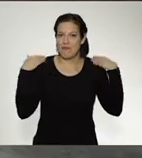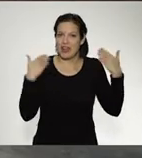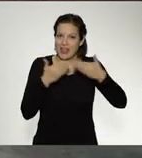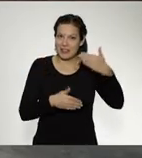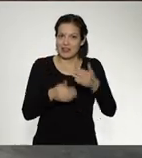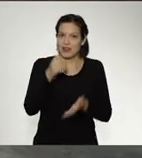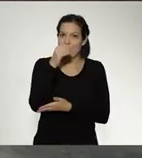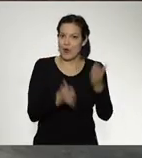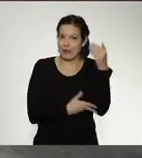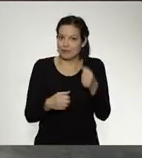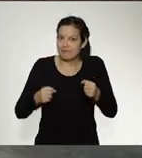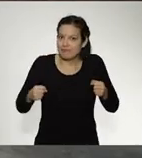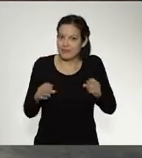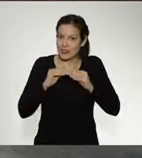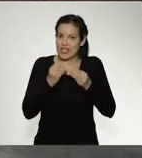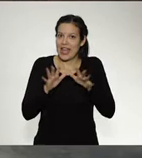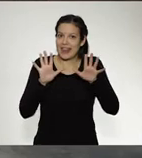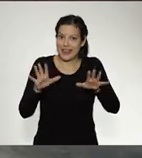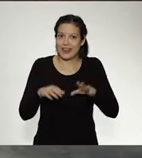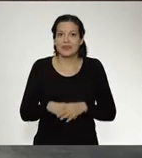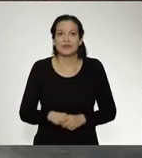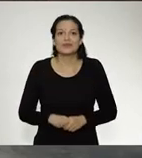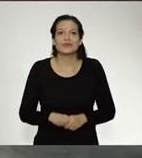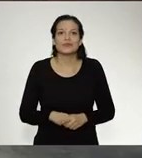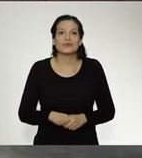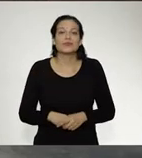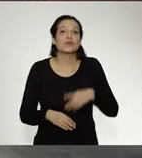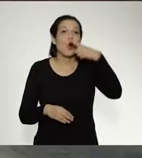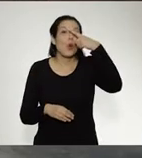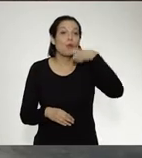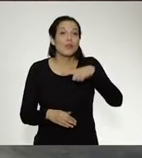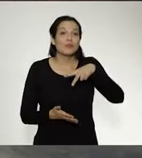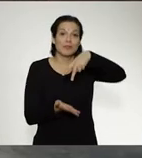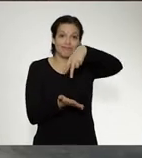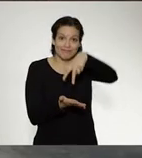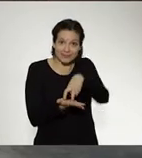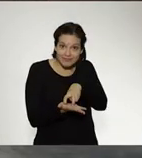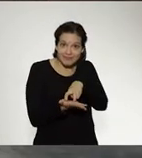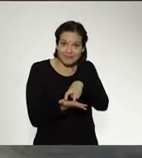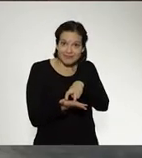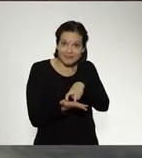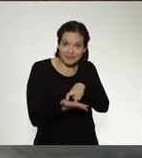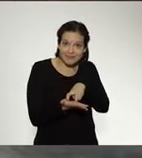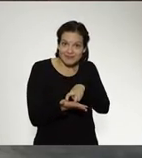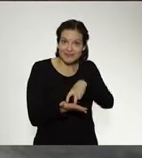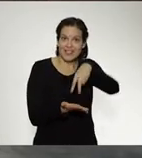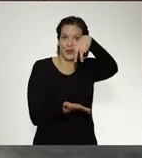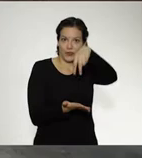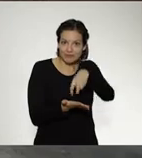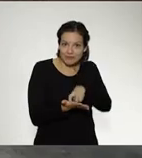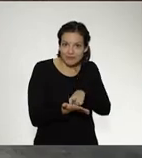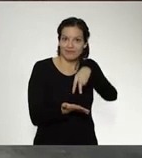atrás, 10, último ejercicio. Posición de sentadilla, toco el